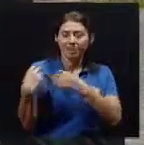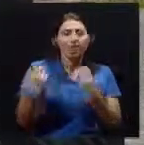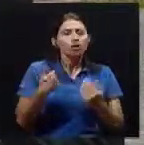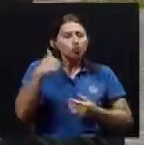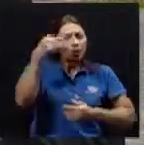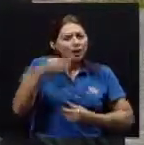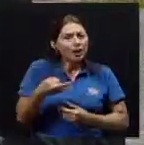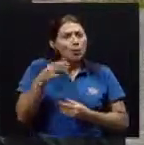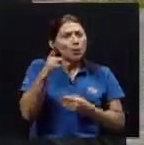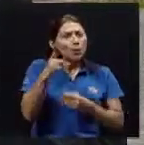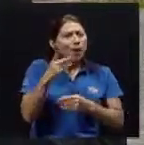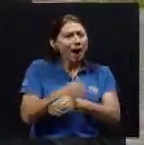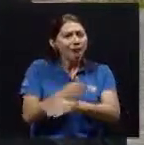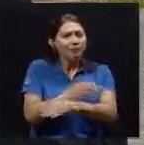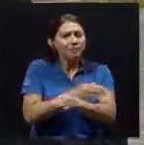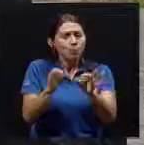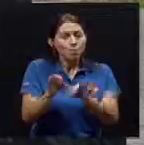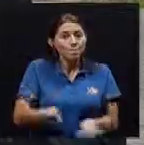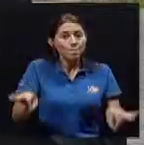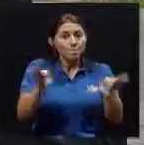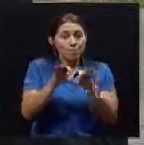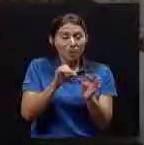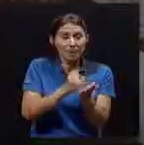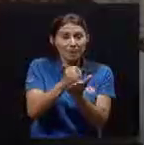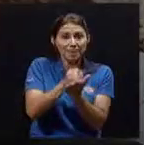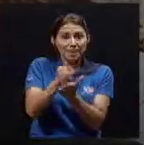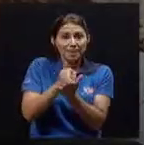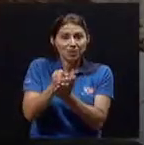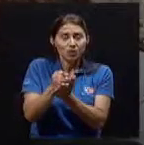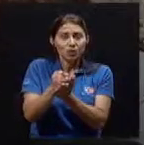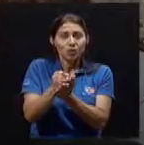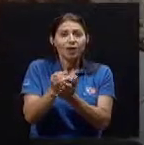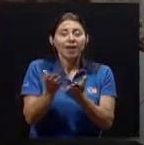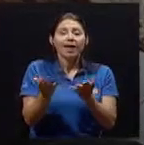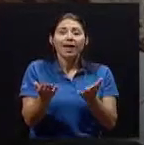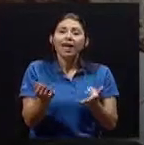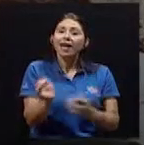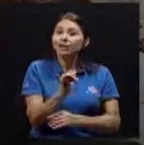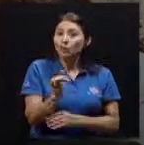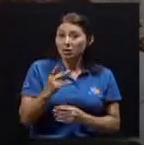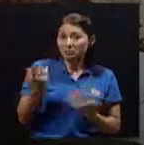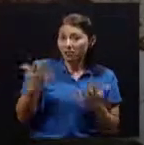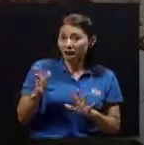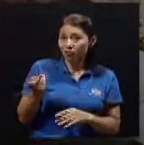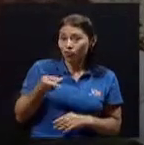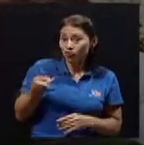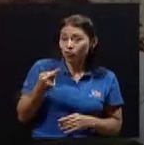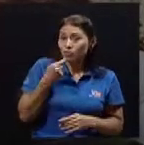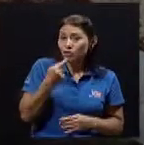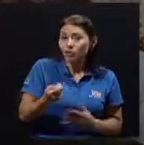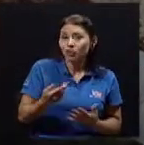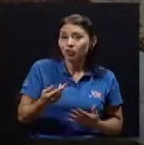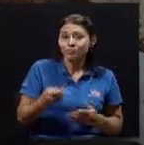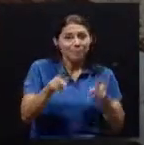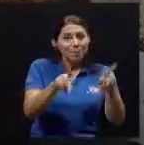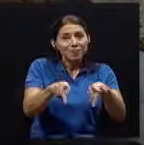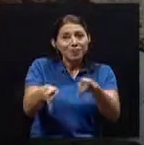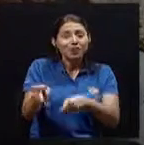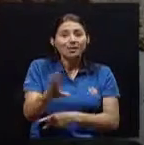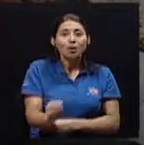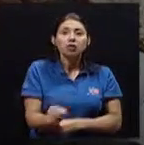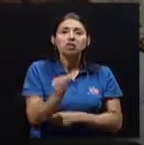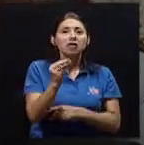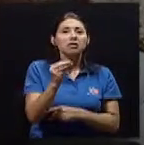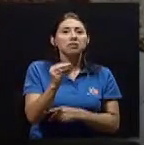de los avances más importantes en términos de investigación está alrededor del punto que hemos mencionado los 12, que los adolescentes toman